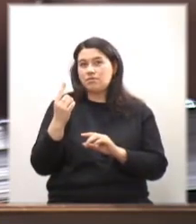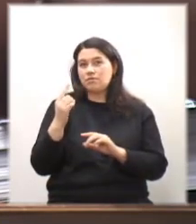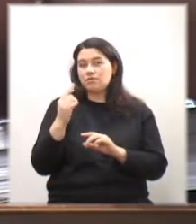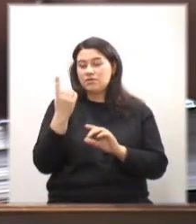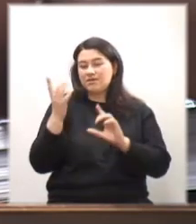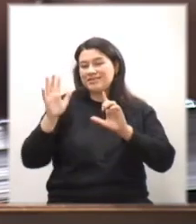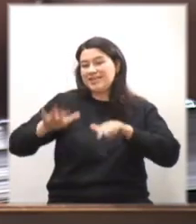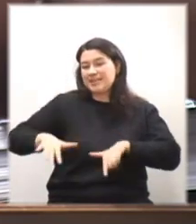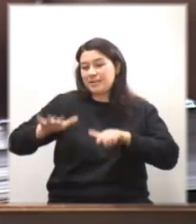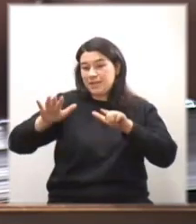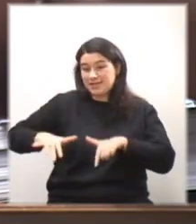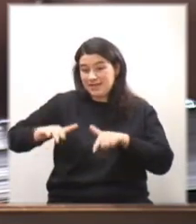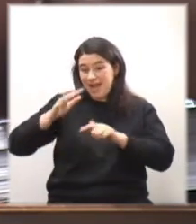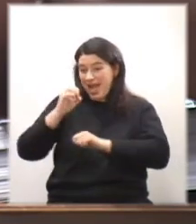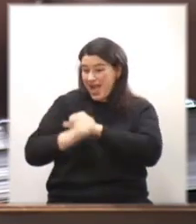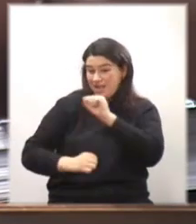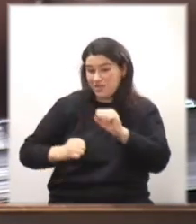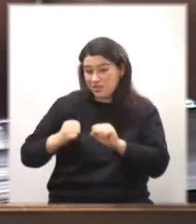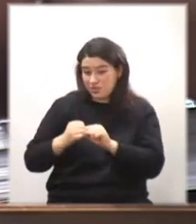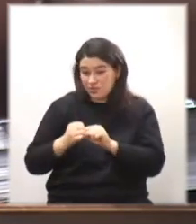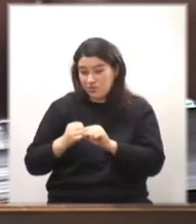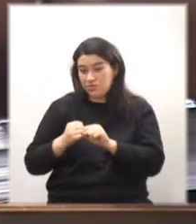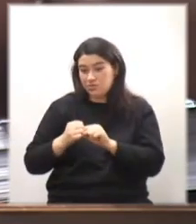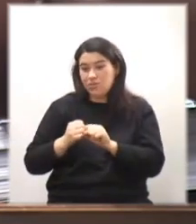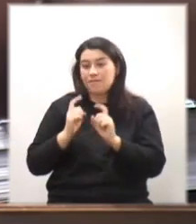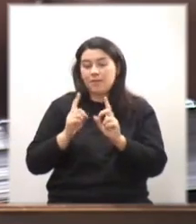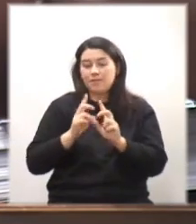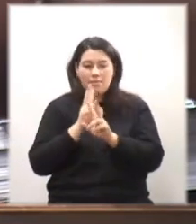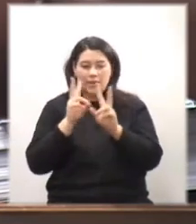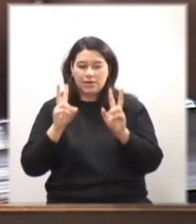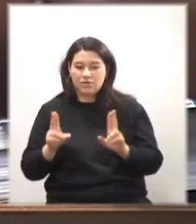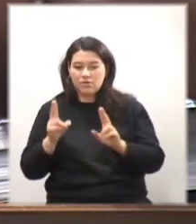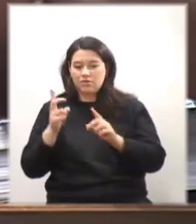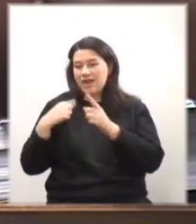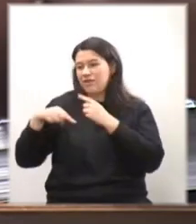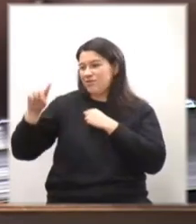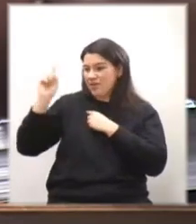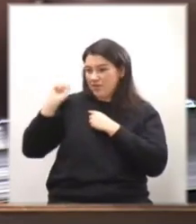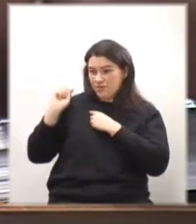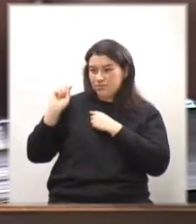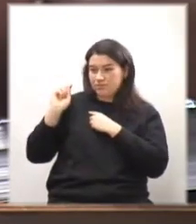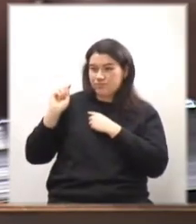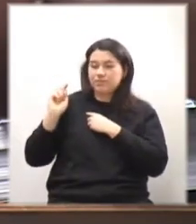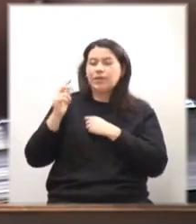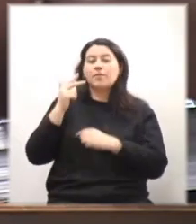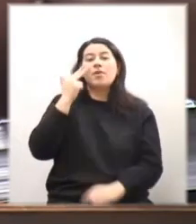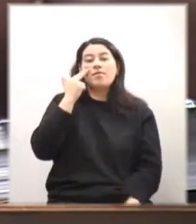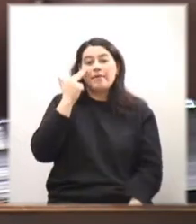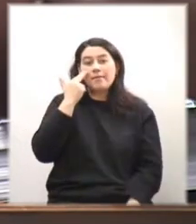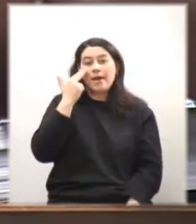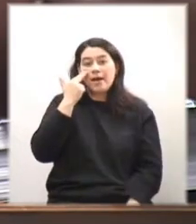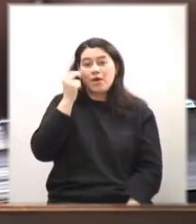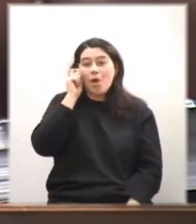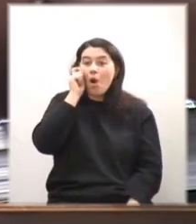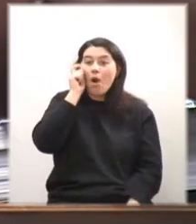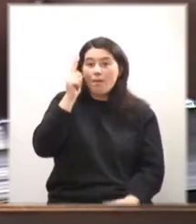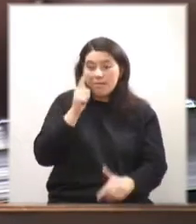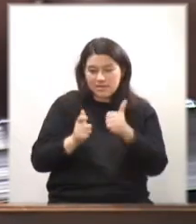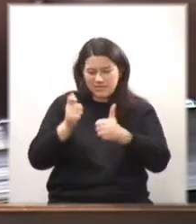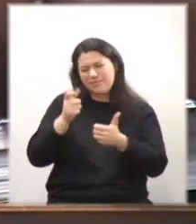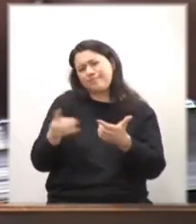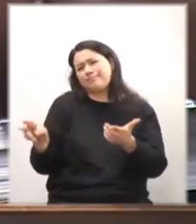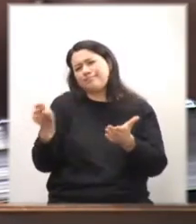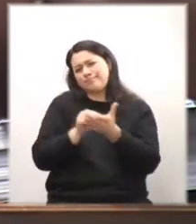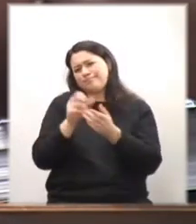meses del año en comparación con el mismo periodo del año anterior. Y a los problemas de competitividad se le suman